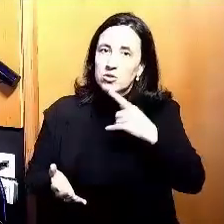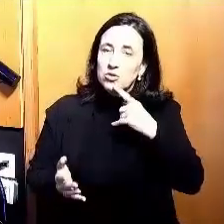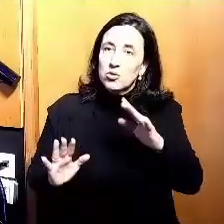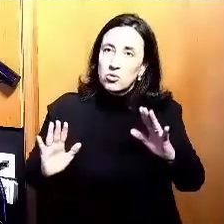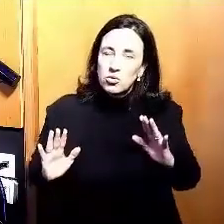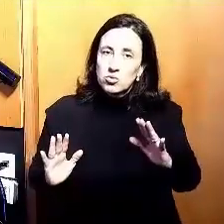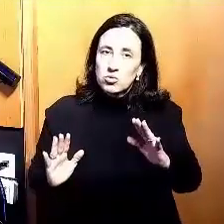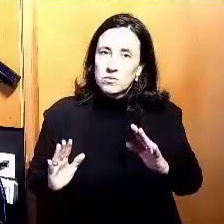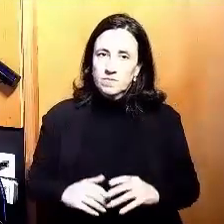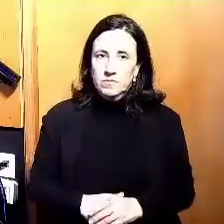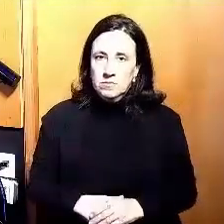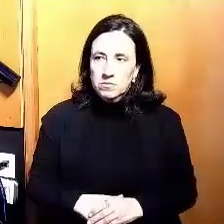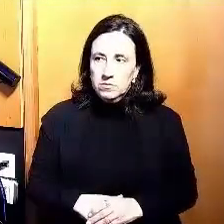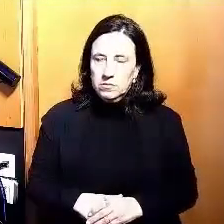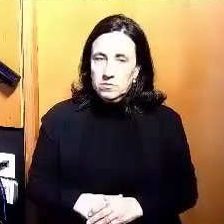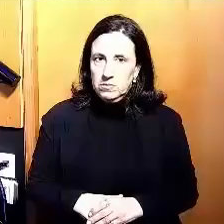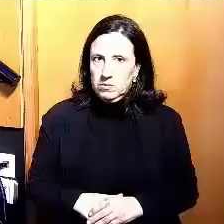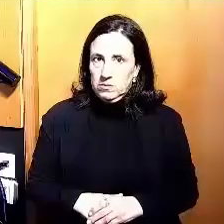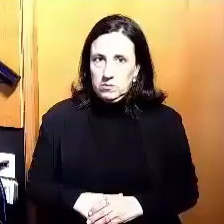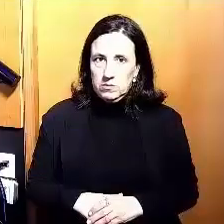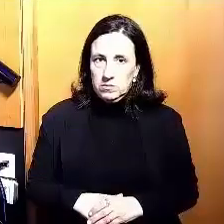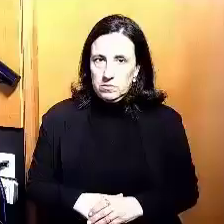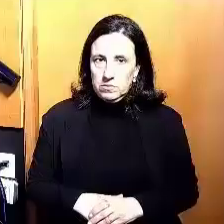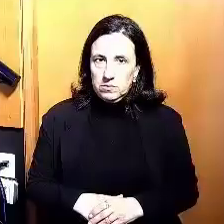é o oposto, né? Perfecto.